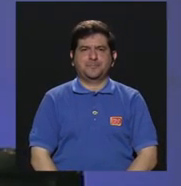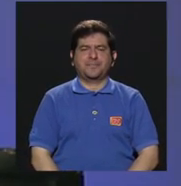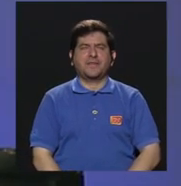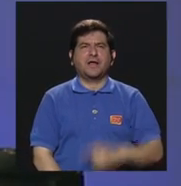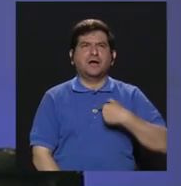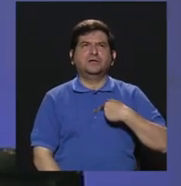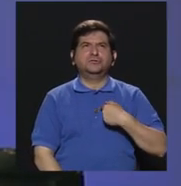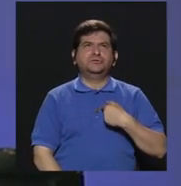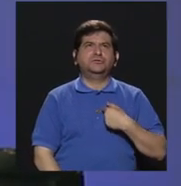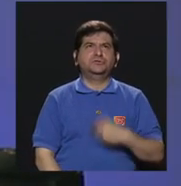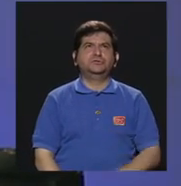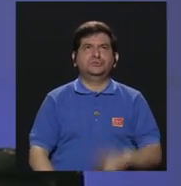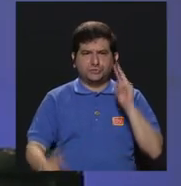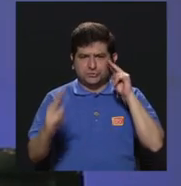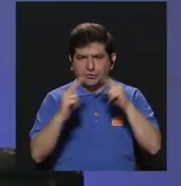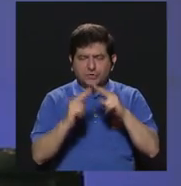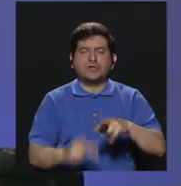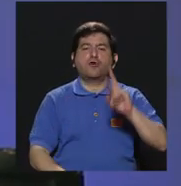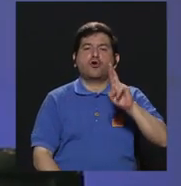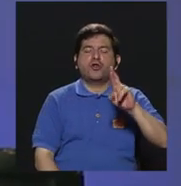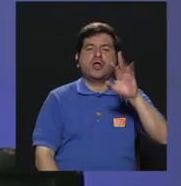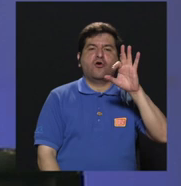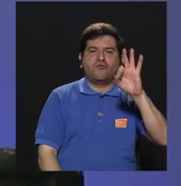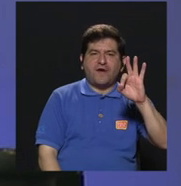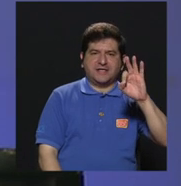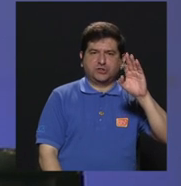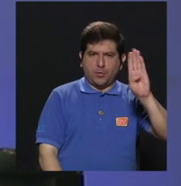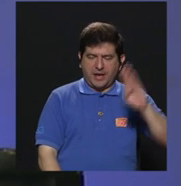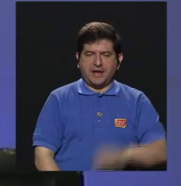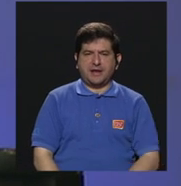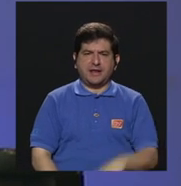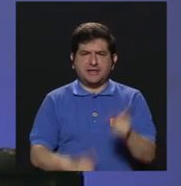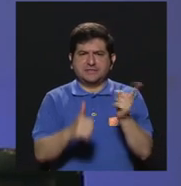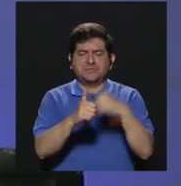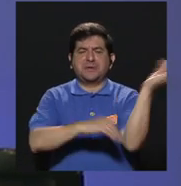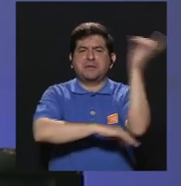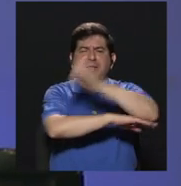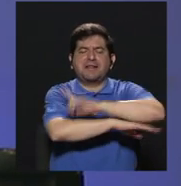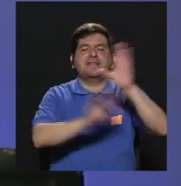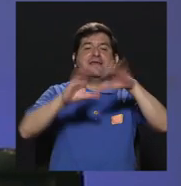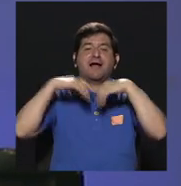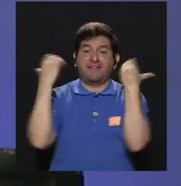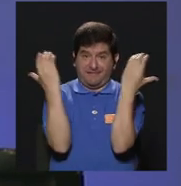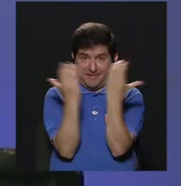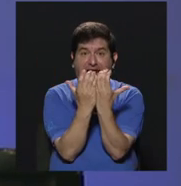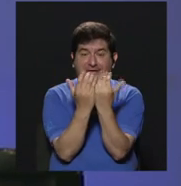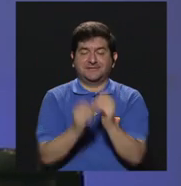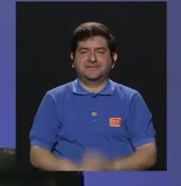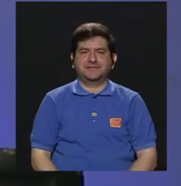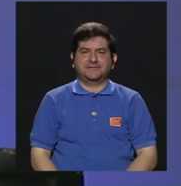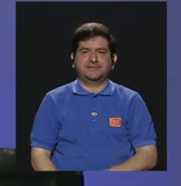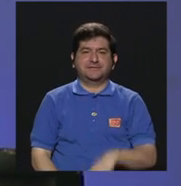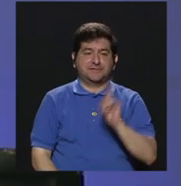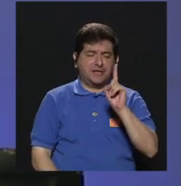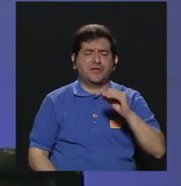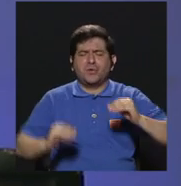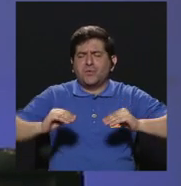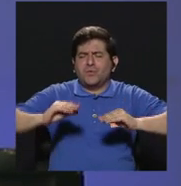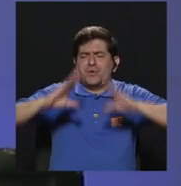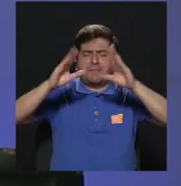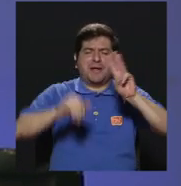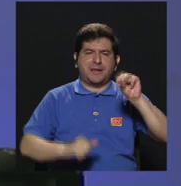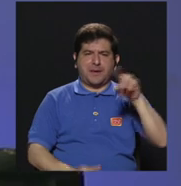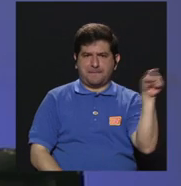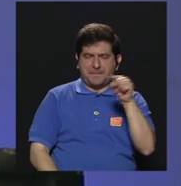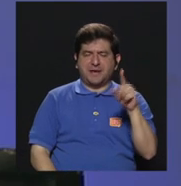Yo conocía a Rodrigo Facio Brenes el primer día de clases de una luminosa mañana de